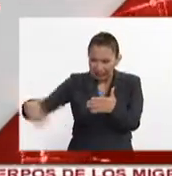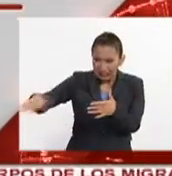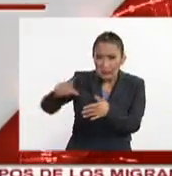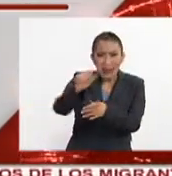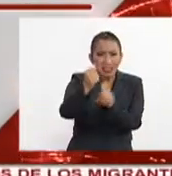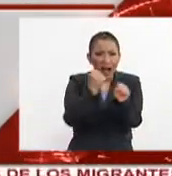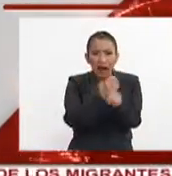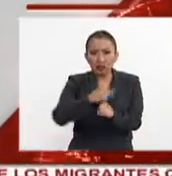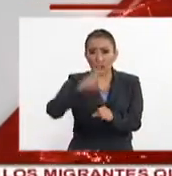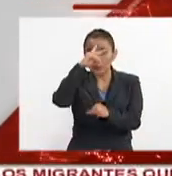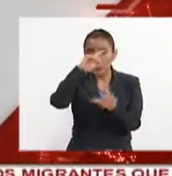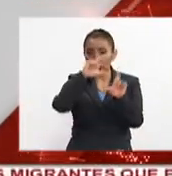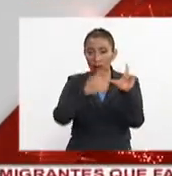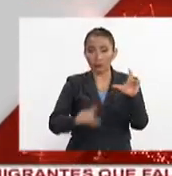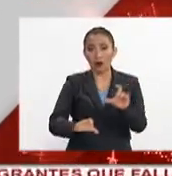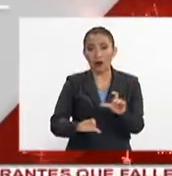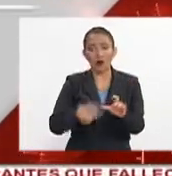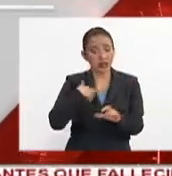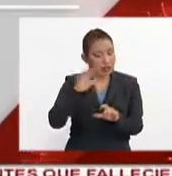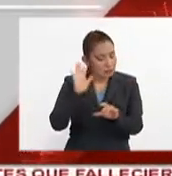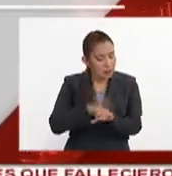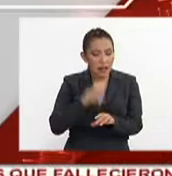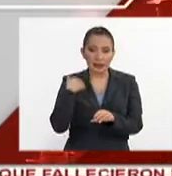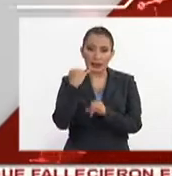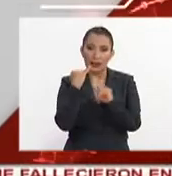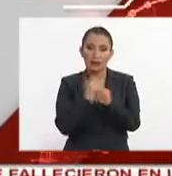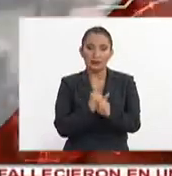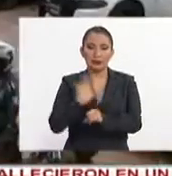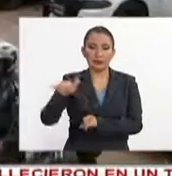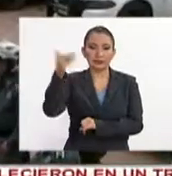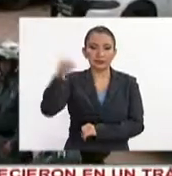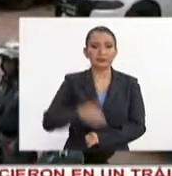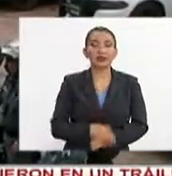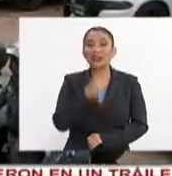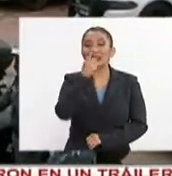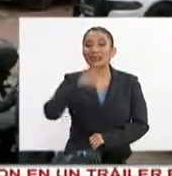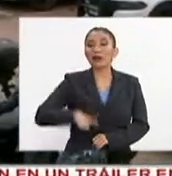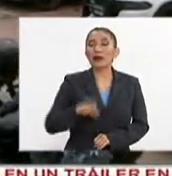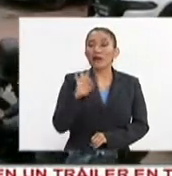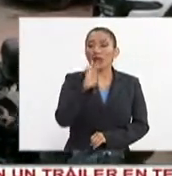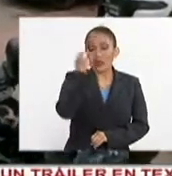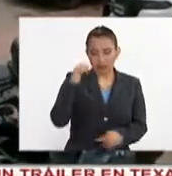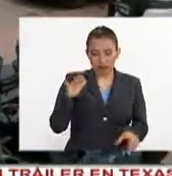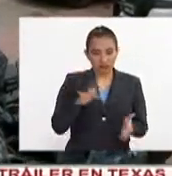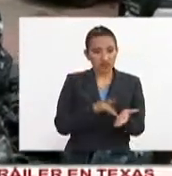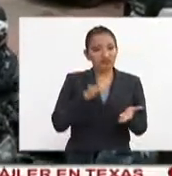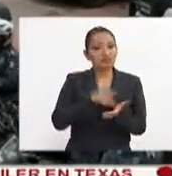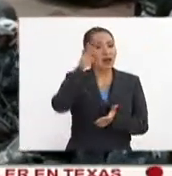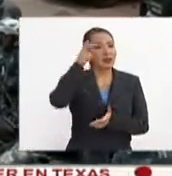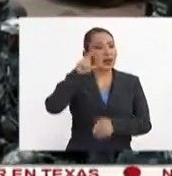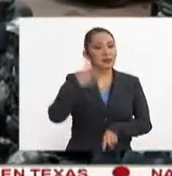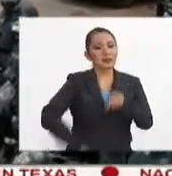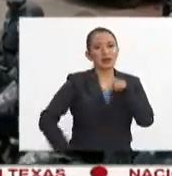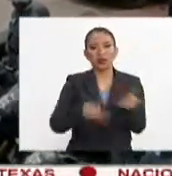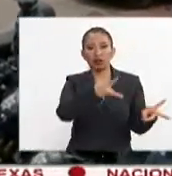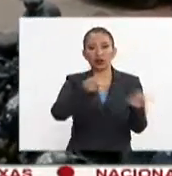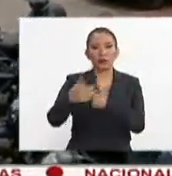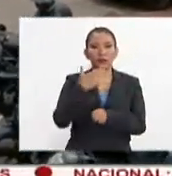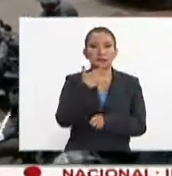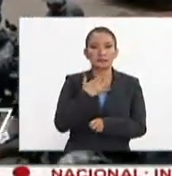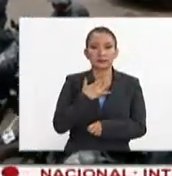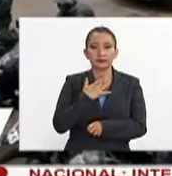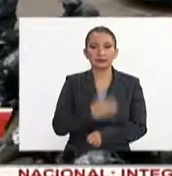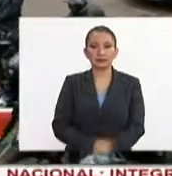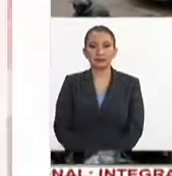más de 20 años en todo el país y fuera a nivel internacional. Dijo que el gobierno federal respaldará a Hidalgo en el combate al robo de